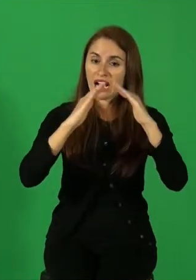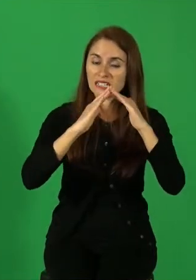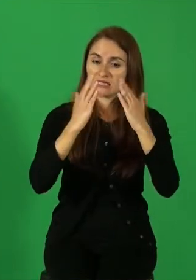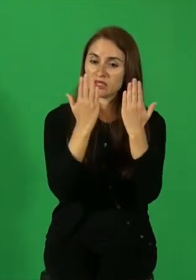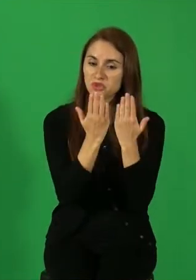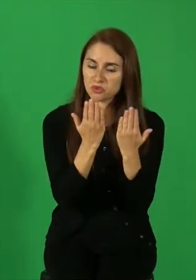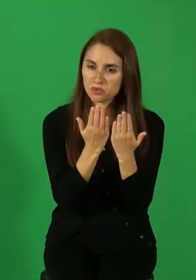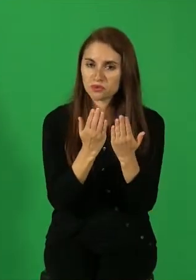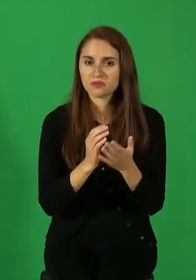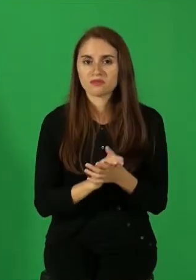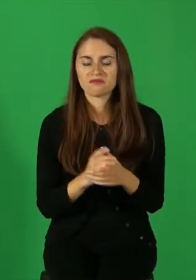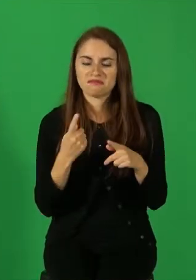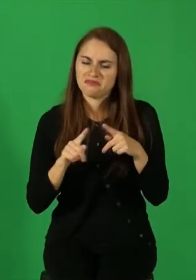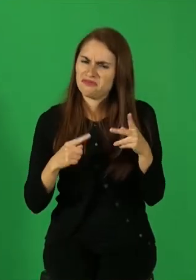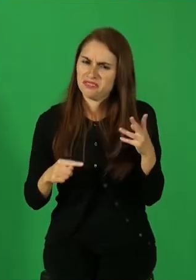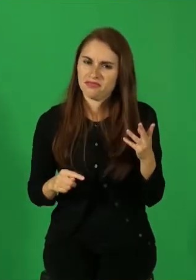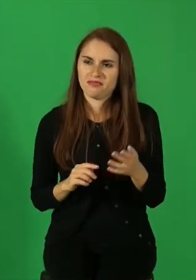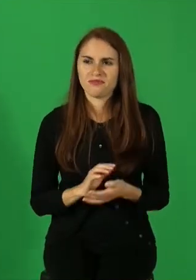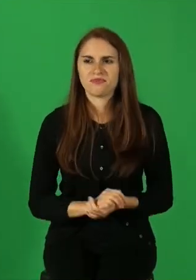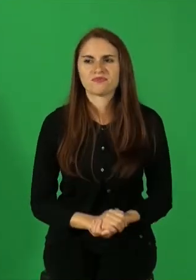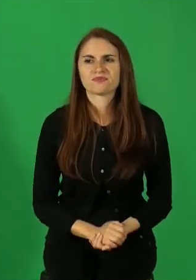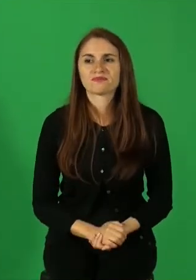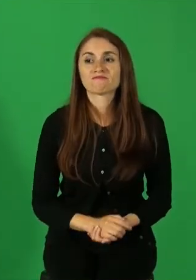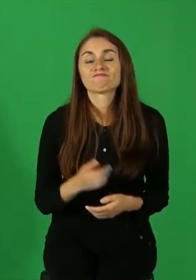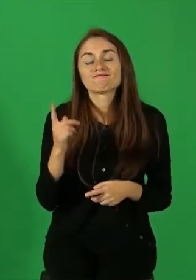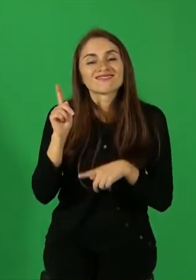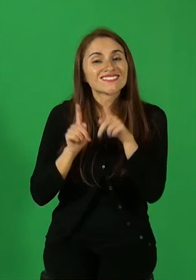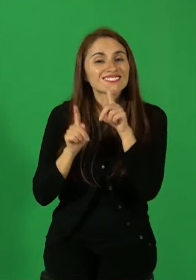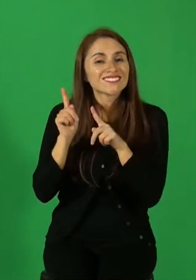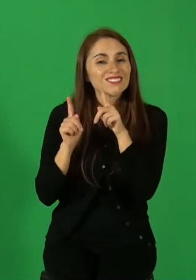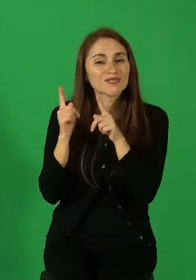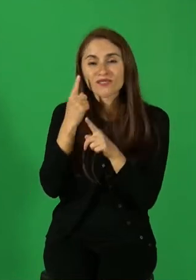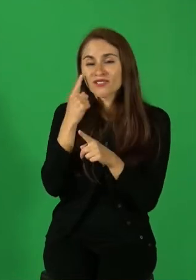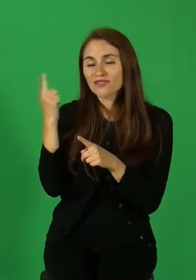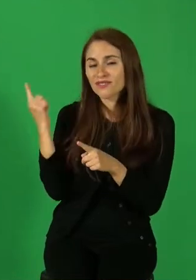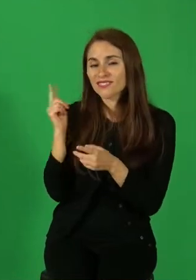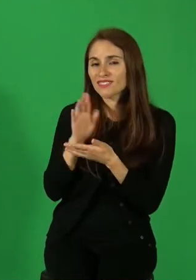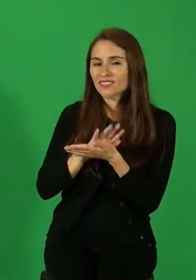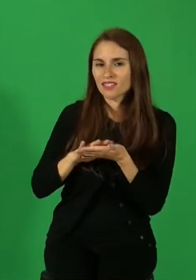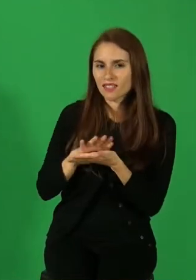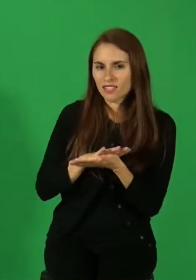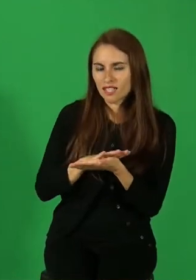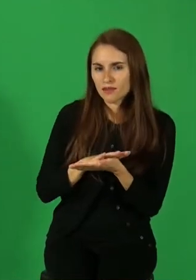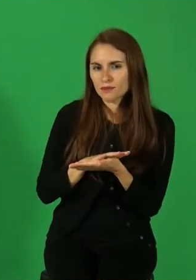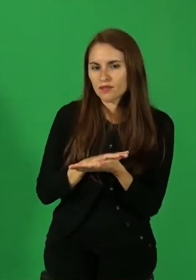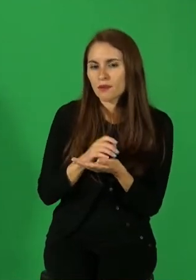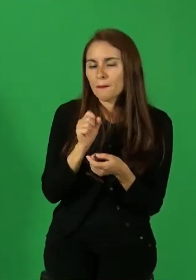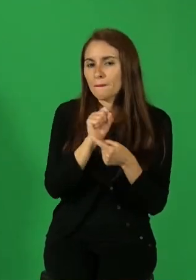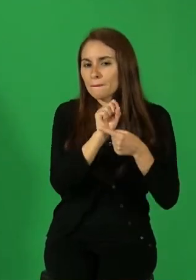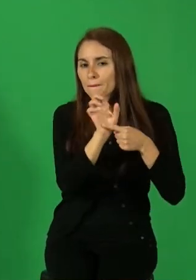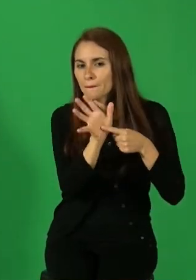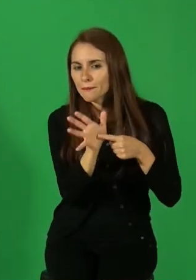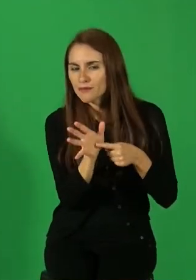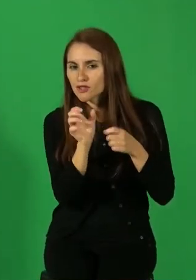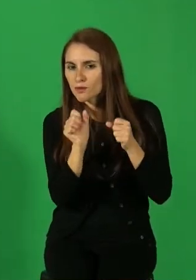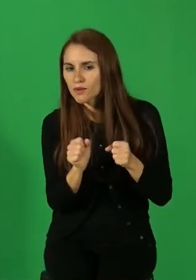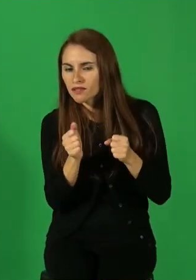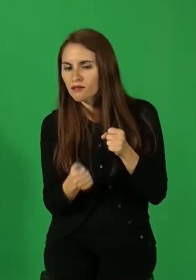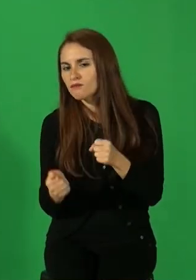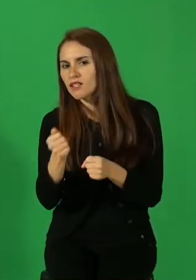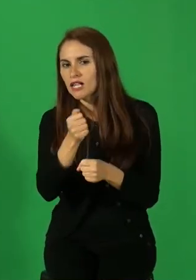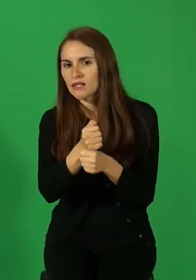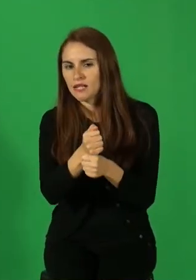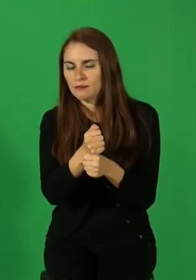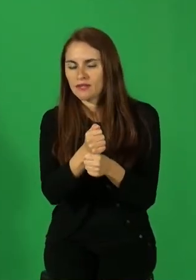entre otros. Bueno, aquí vimos algunos ejemplos, ¿no es cierto?, de qué sinónimos podríamos